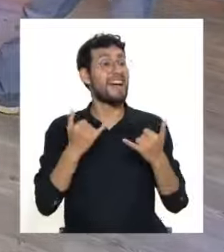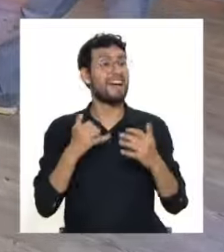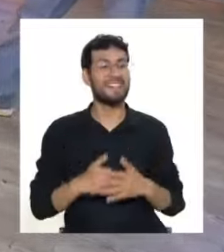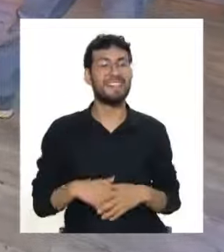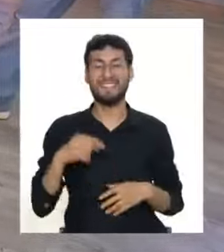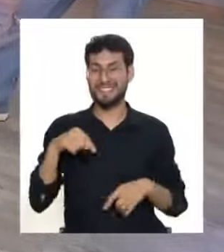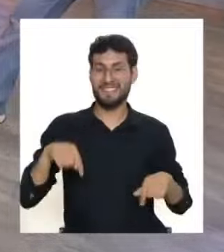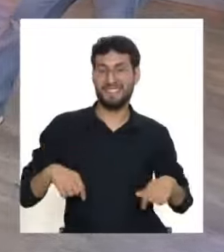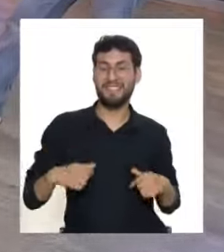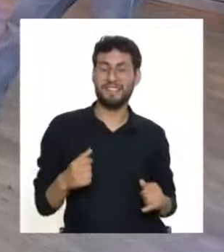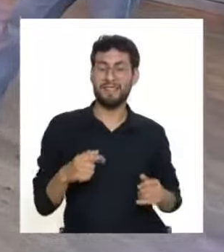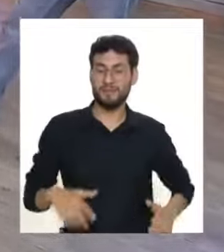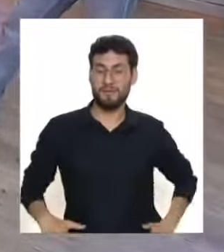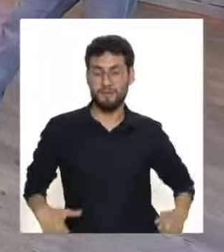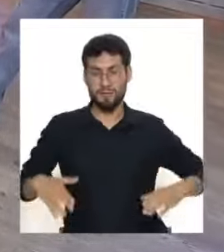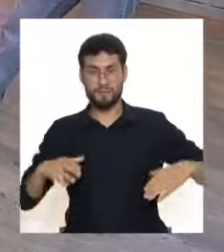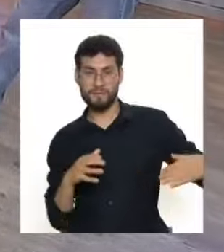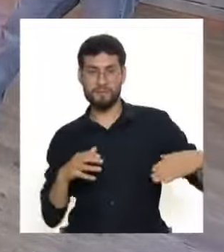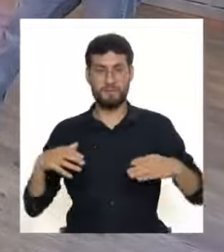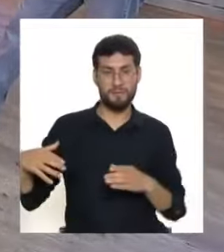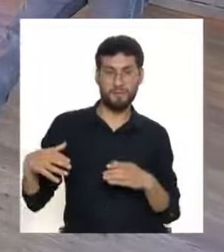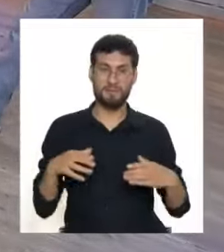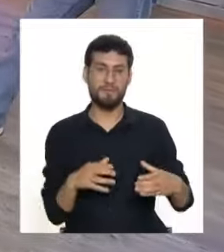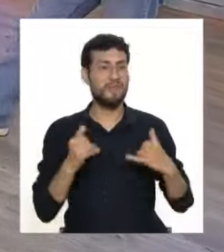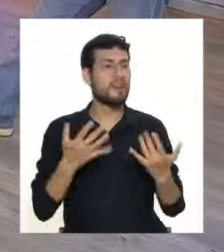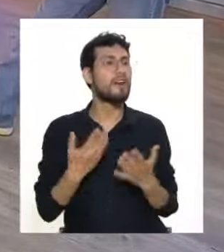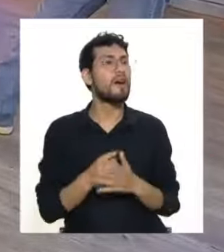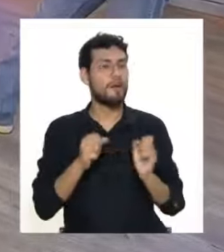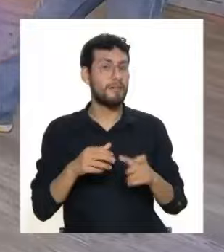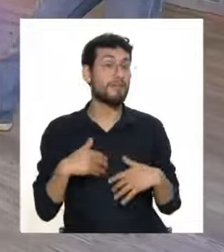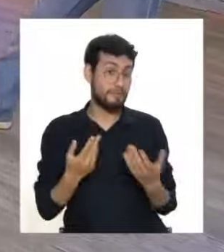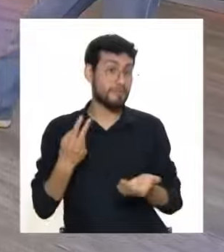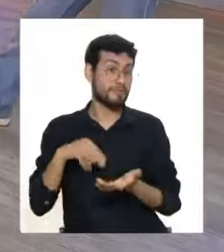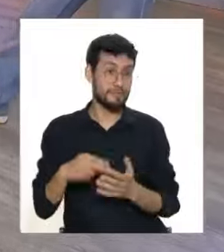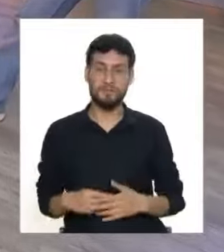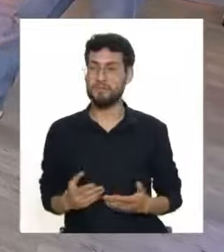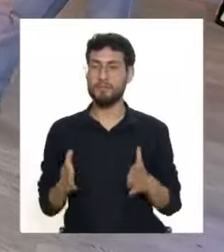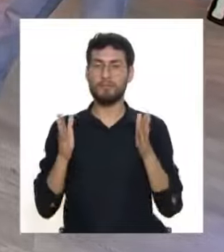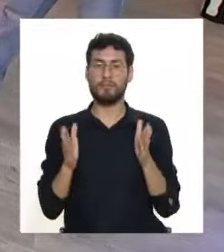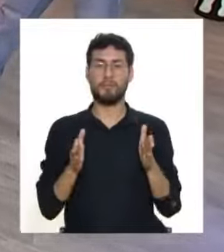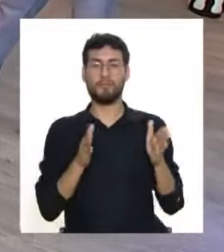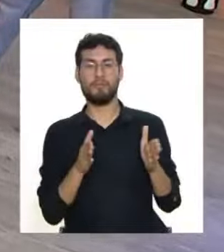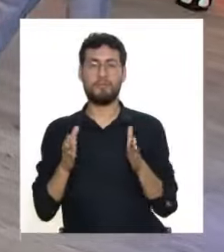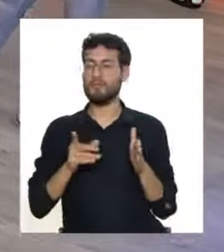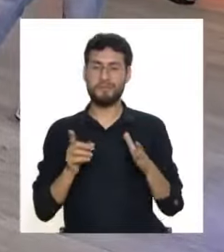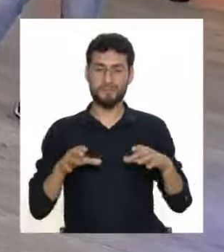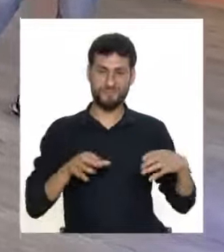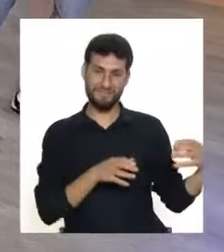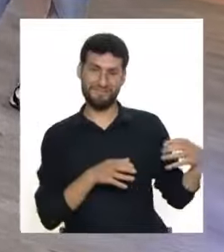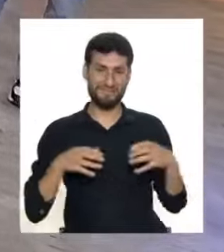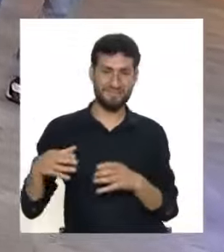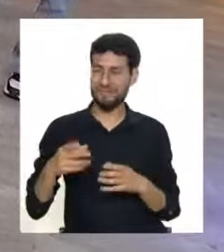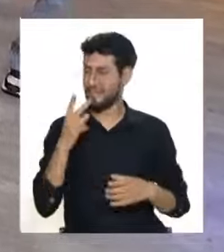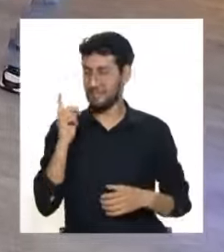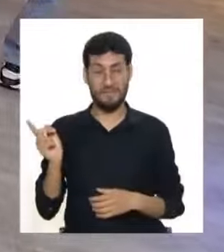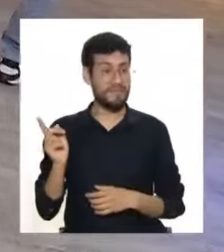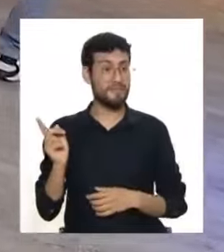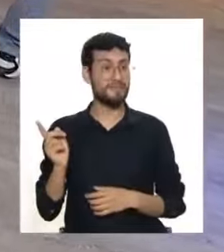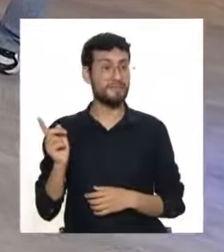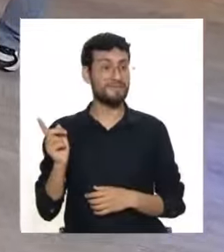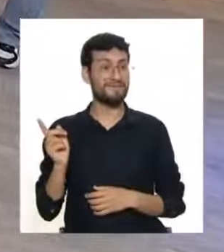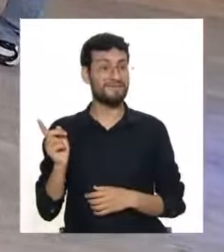poco de caderitas, ¿ya? Porque nunca la coquetería nunca puede faltar en la danza. No puede estar tiesa. Exacto. ¿Ya? Entonces vamos a hacer un, dos,